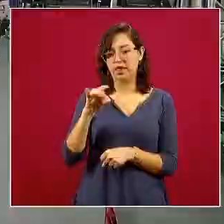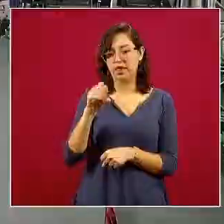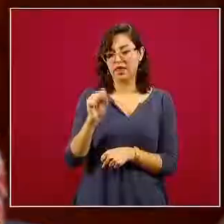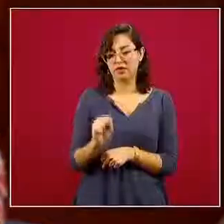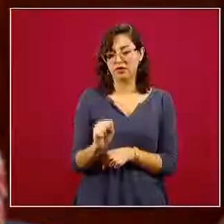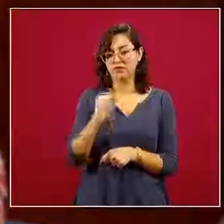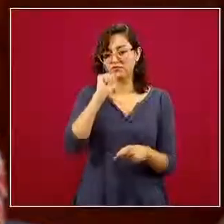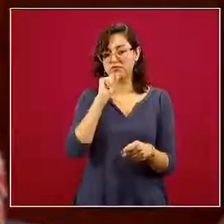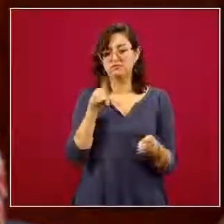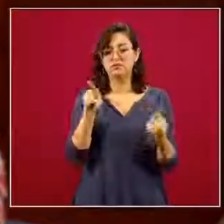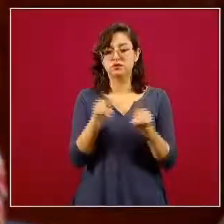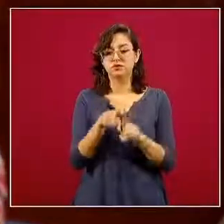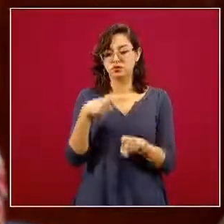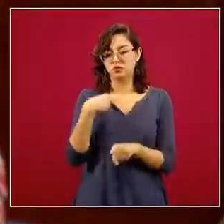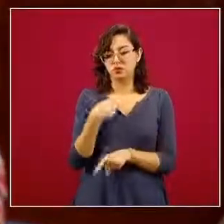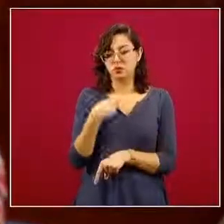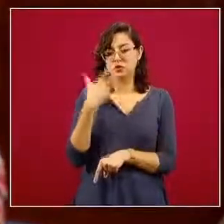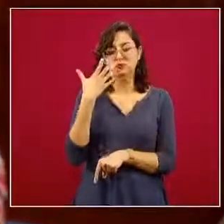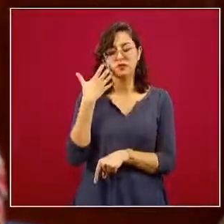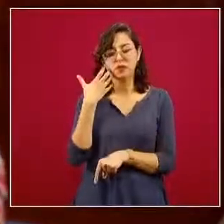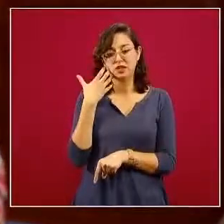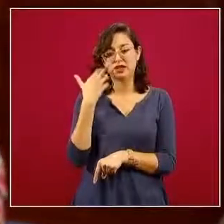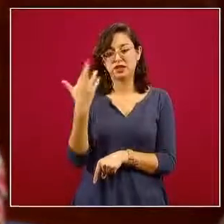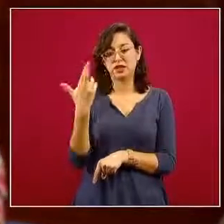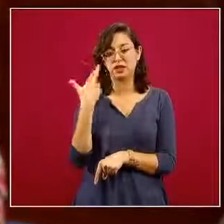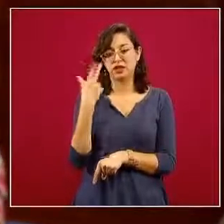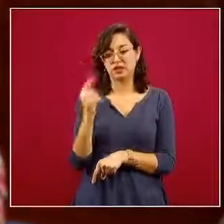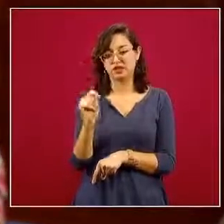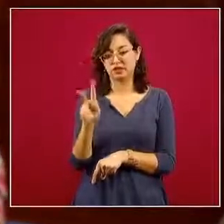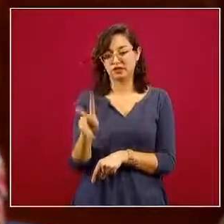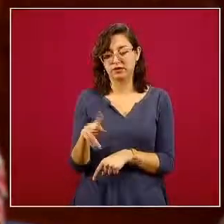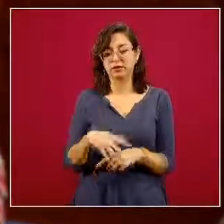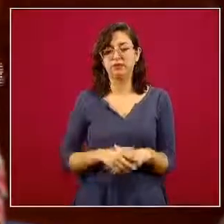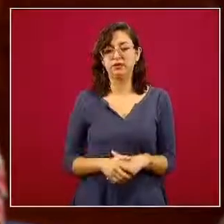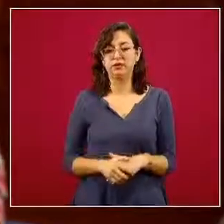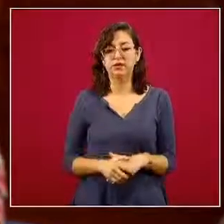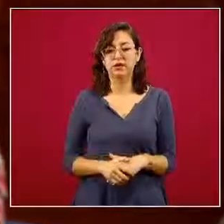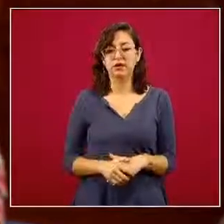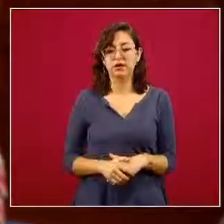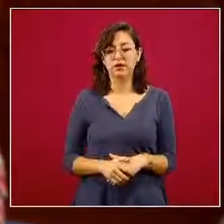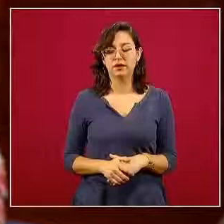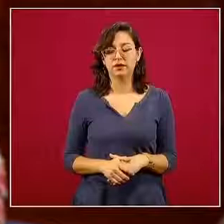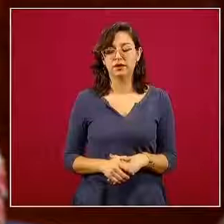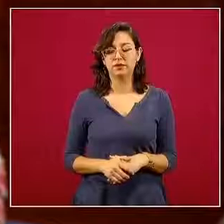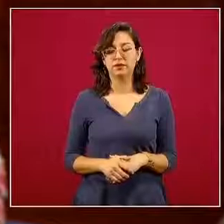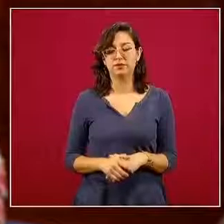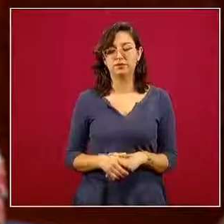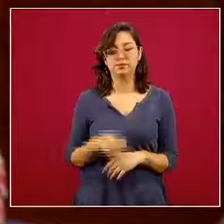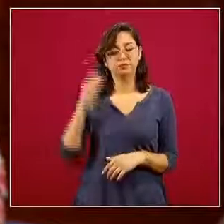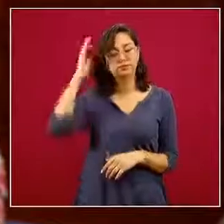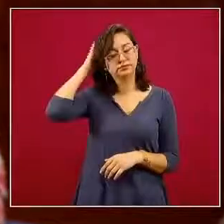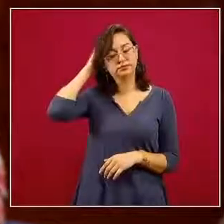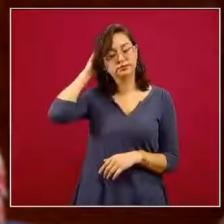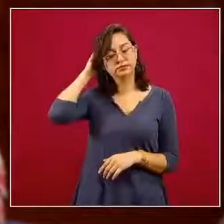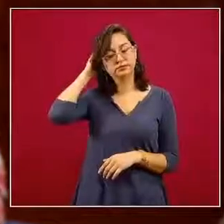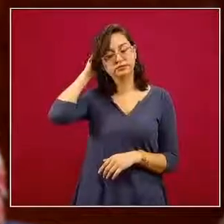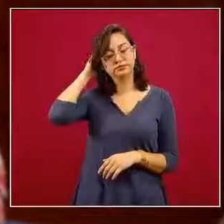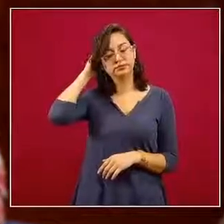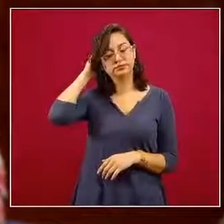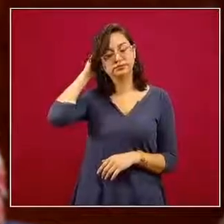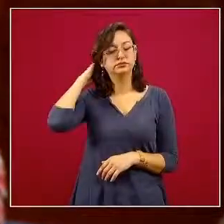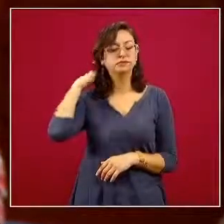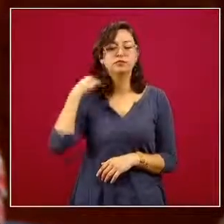de La Felina Radio TV y Pincus Visión de Los Ángeles, California. Señor subsecretario, en